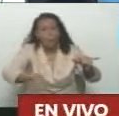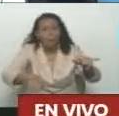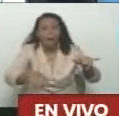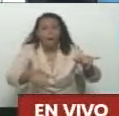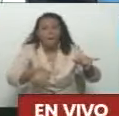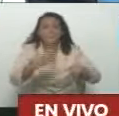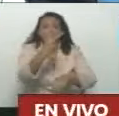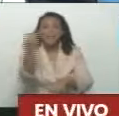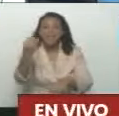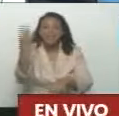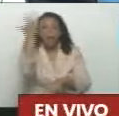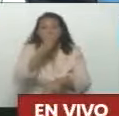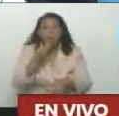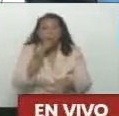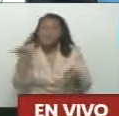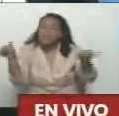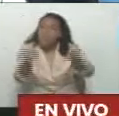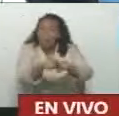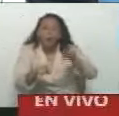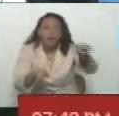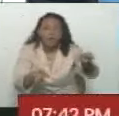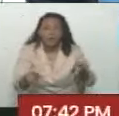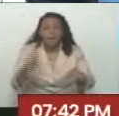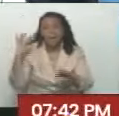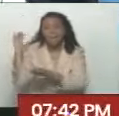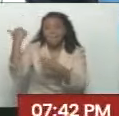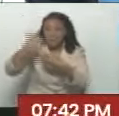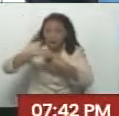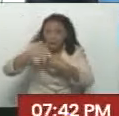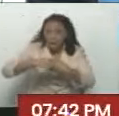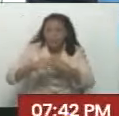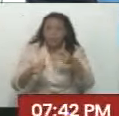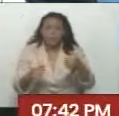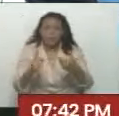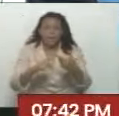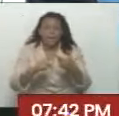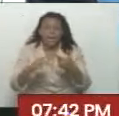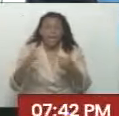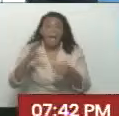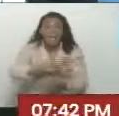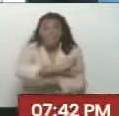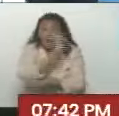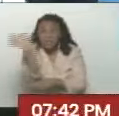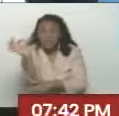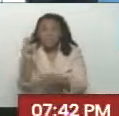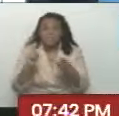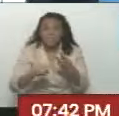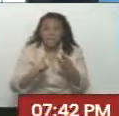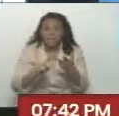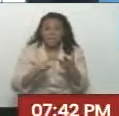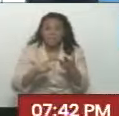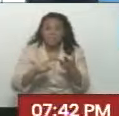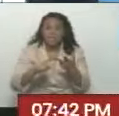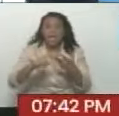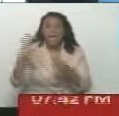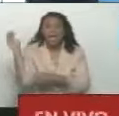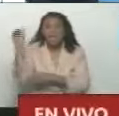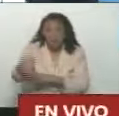asesinaron a más de 20 jóvenes en Maracaibo, en Barquisimeto, en